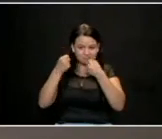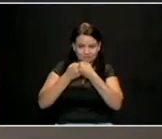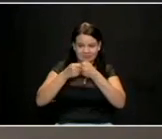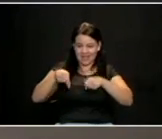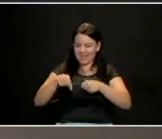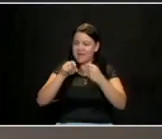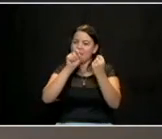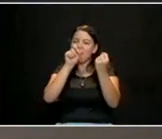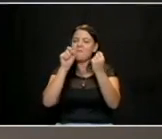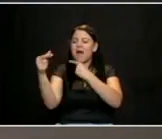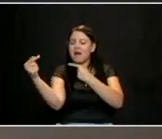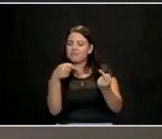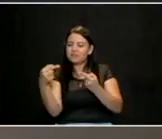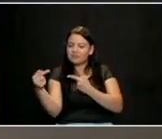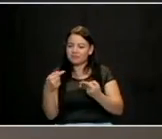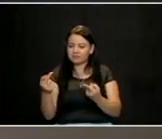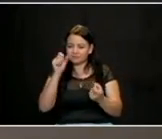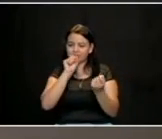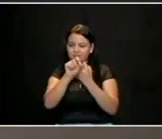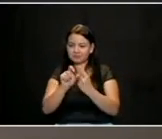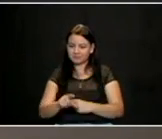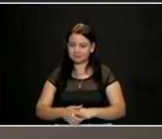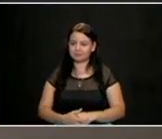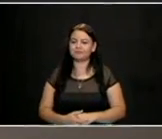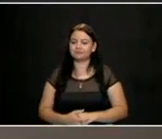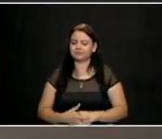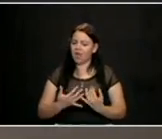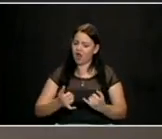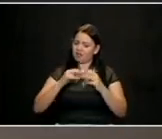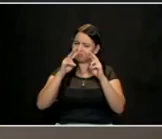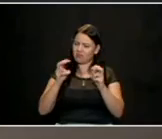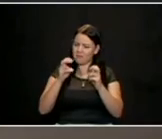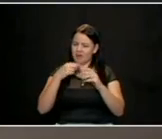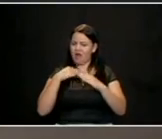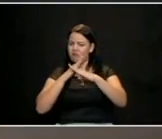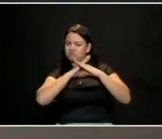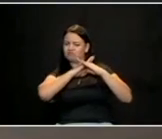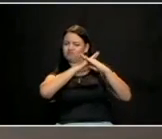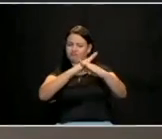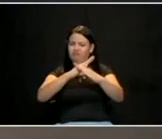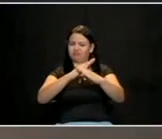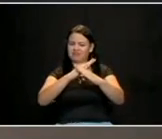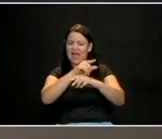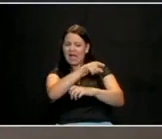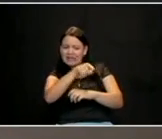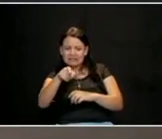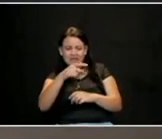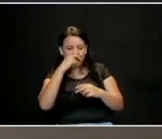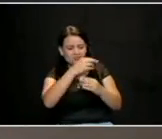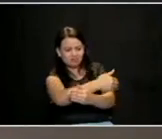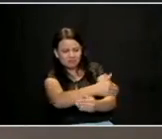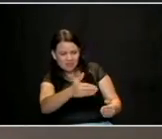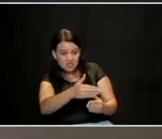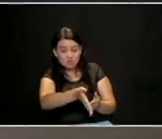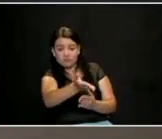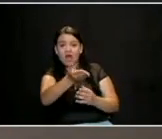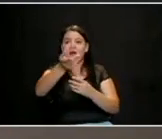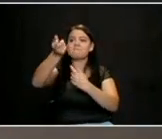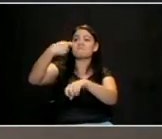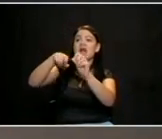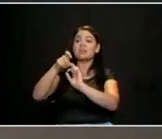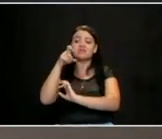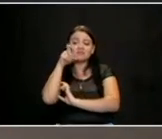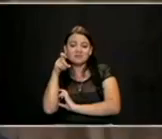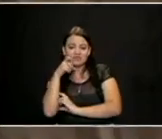hablar acerca de la prevención de la explotación sexual y el consumo de estupefacientes en menores es para Juan Carlos